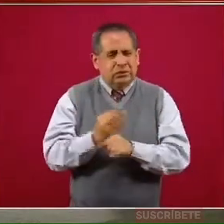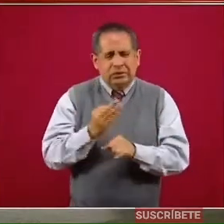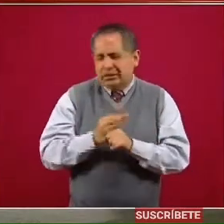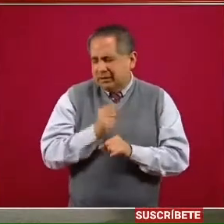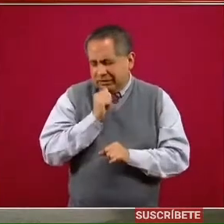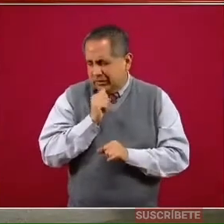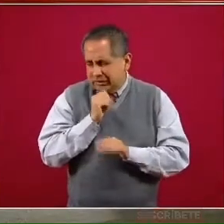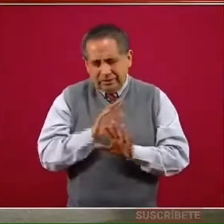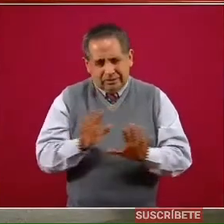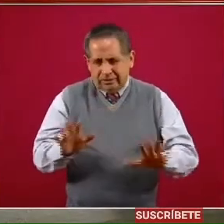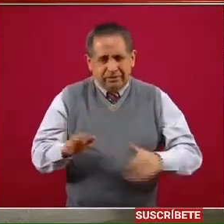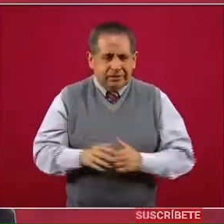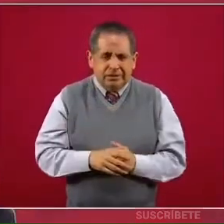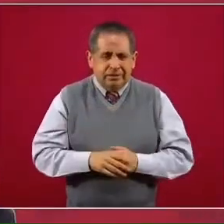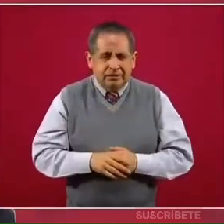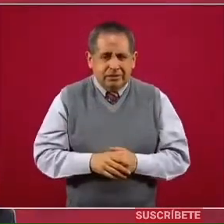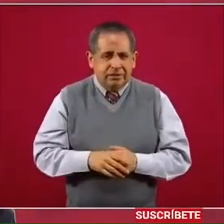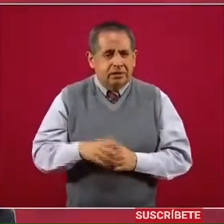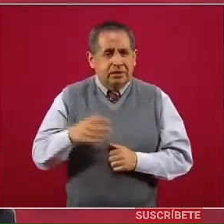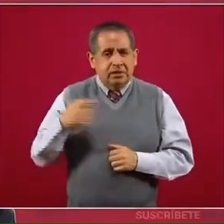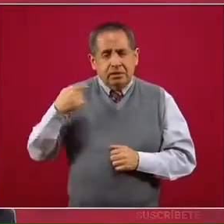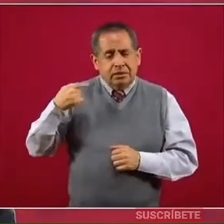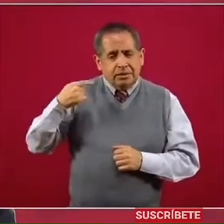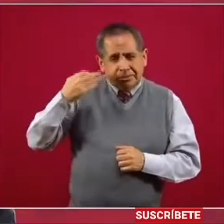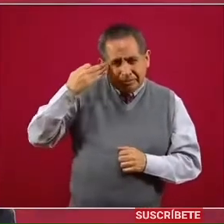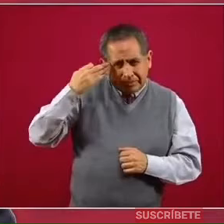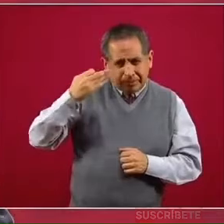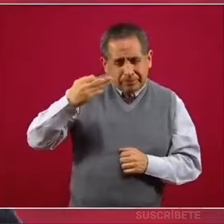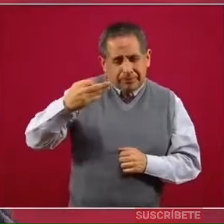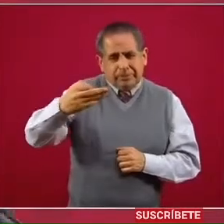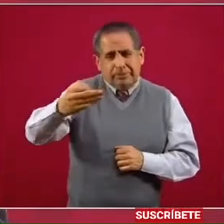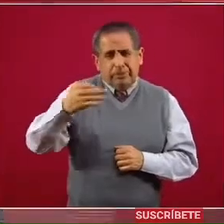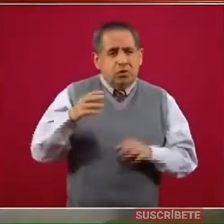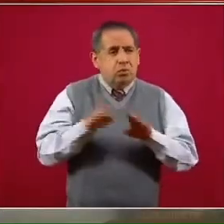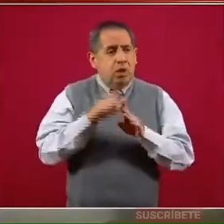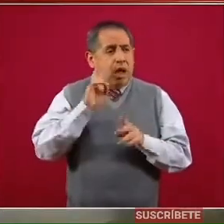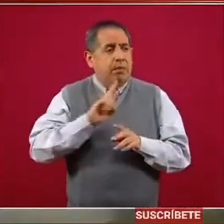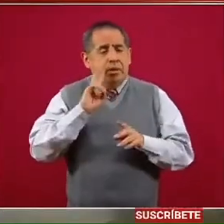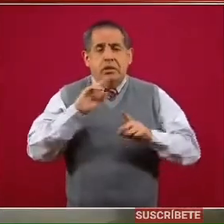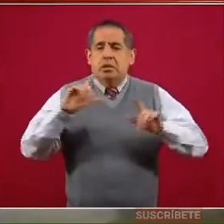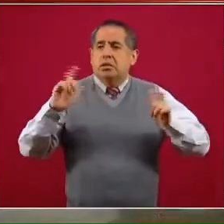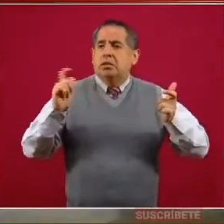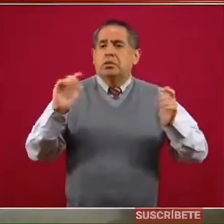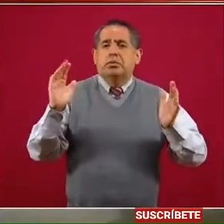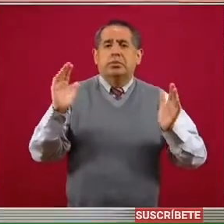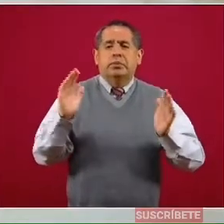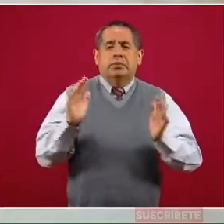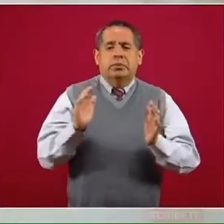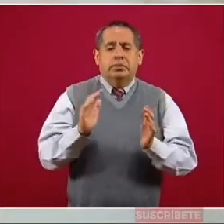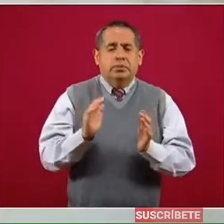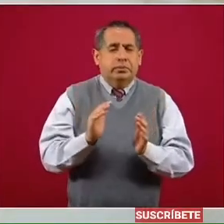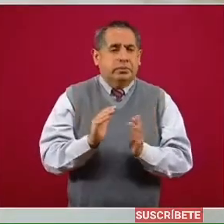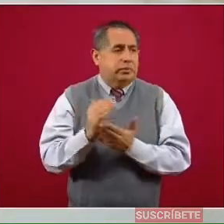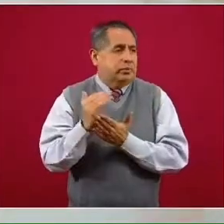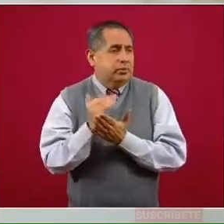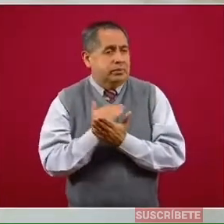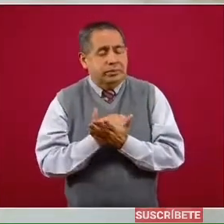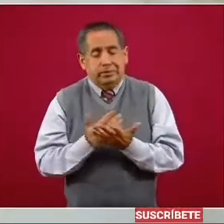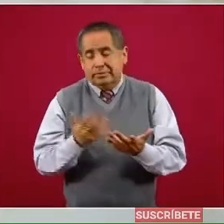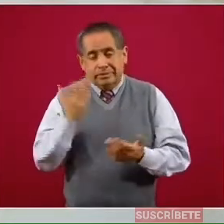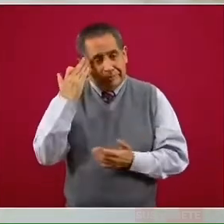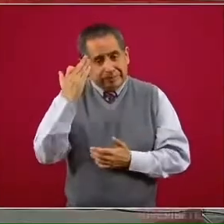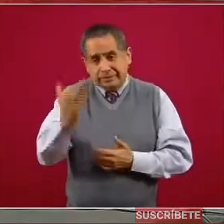todavía pasan varias semanas en que logremos ver la reducción de este riesgo de